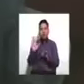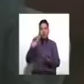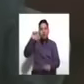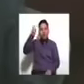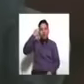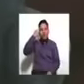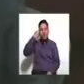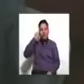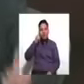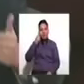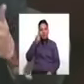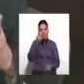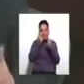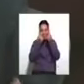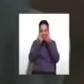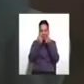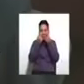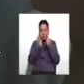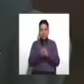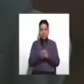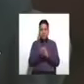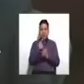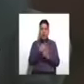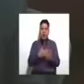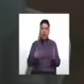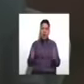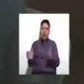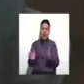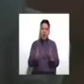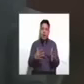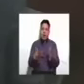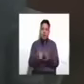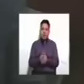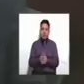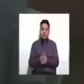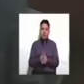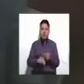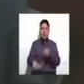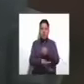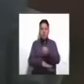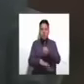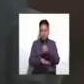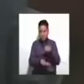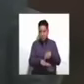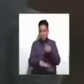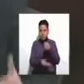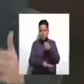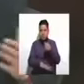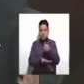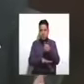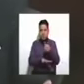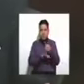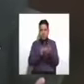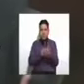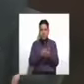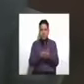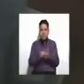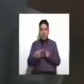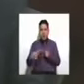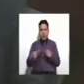Santos. Porque además su discurso se estructuró y se elaboró sobre la base del